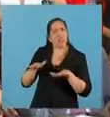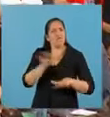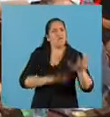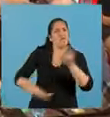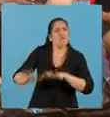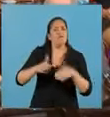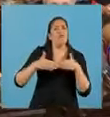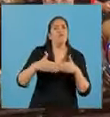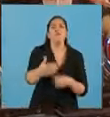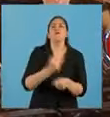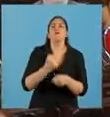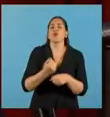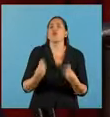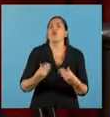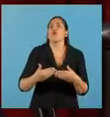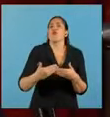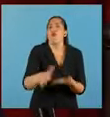para adelante.